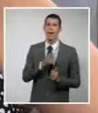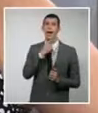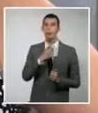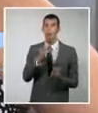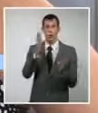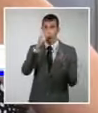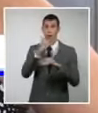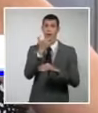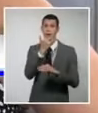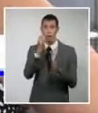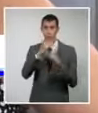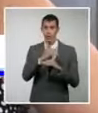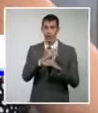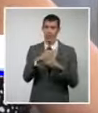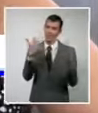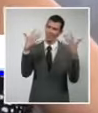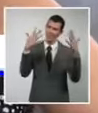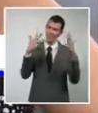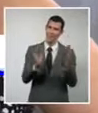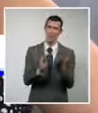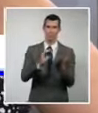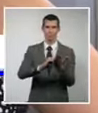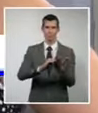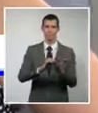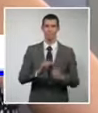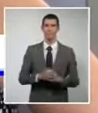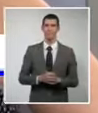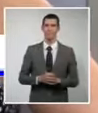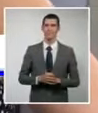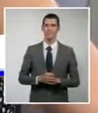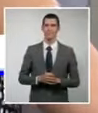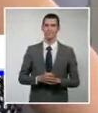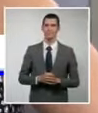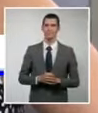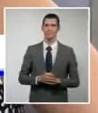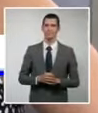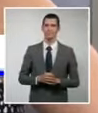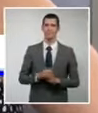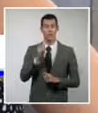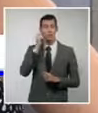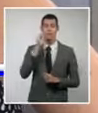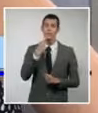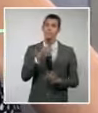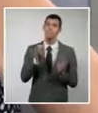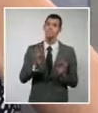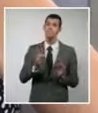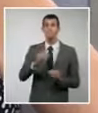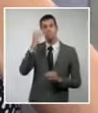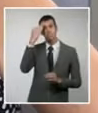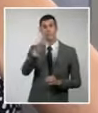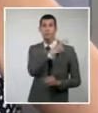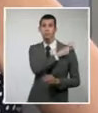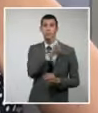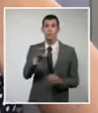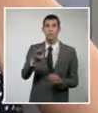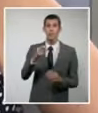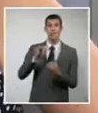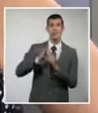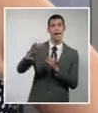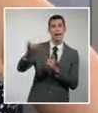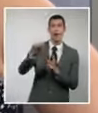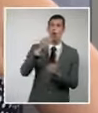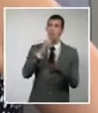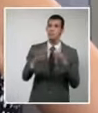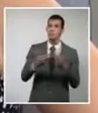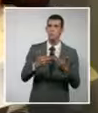experiencia única, ya que hemos tenido la oportunidad de que, a pesar de la distancia, nuestros niños no hayan perdido contenido, se hayan mantenido vinculados a la